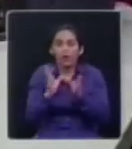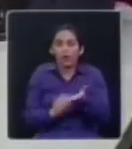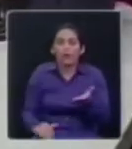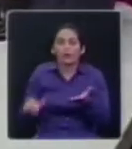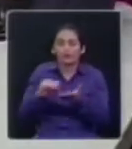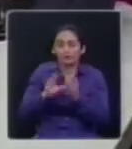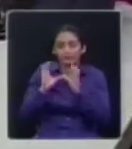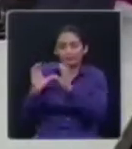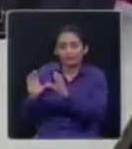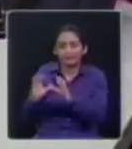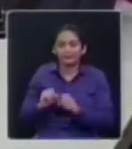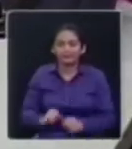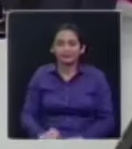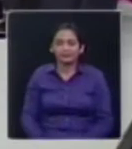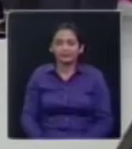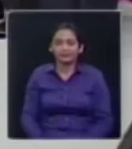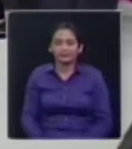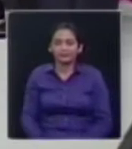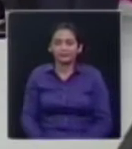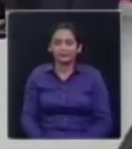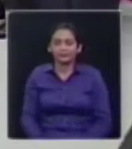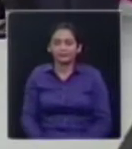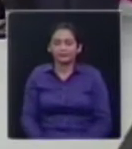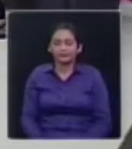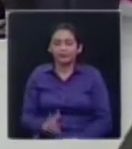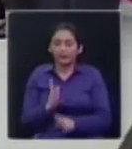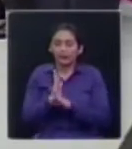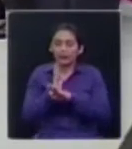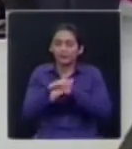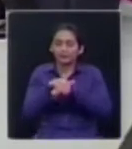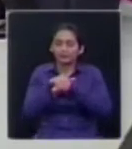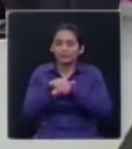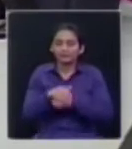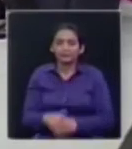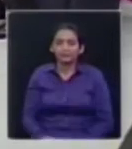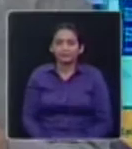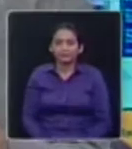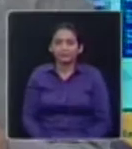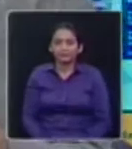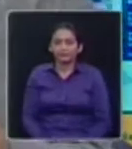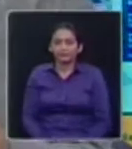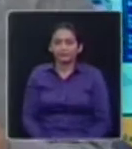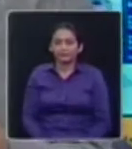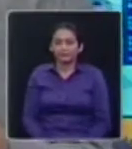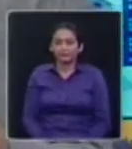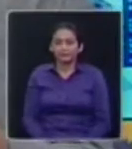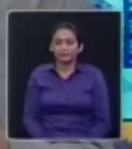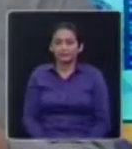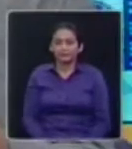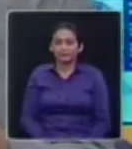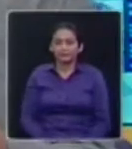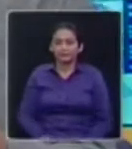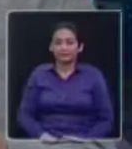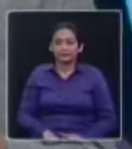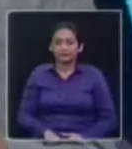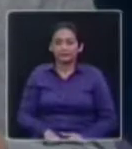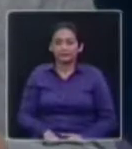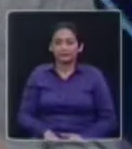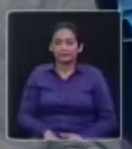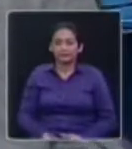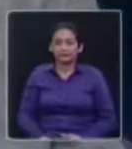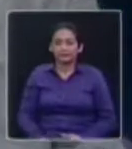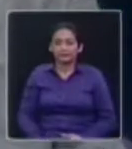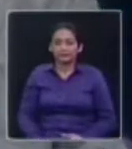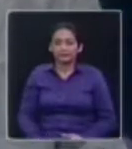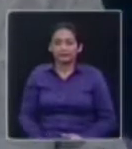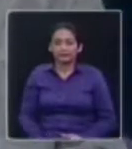career path. You can develop your competences. So we have four levels. Mm-hmm. You start on level D, that's our entry level, and then you can make up your way to the